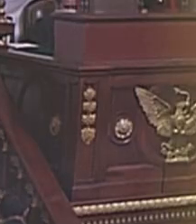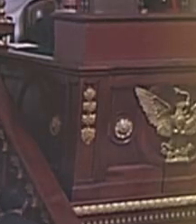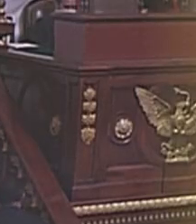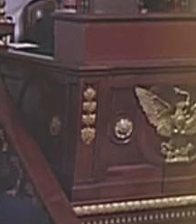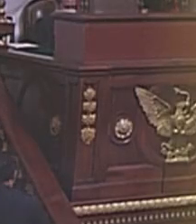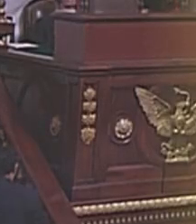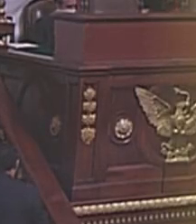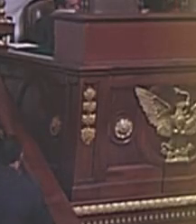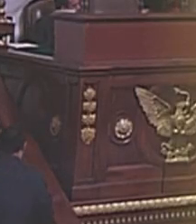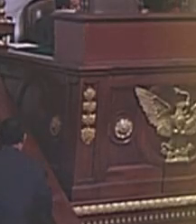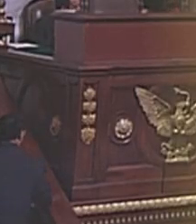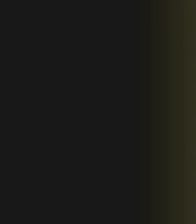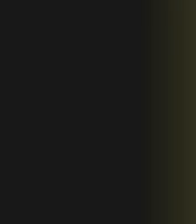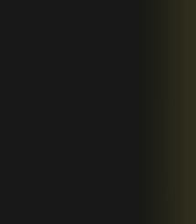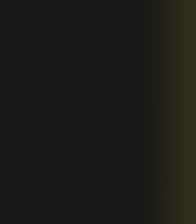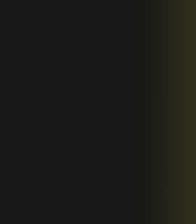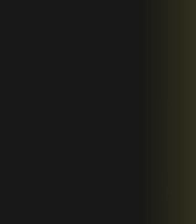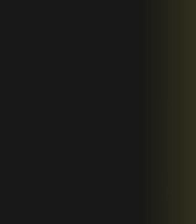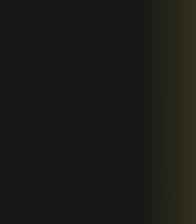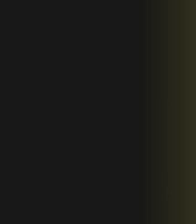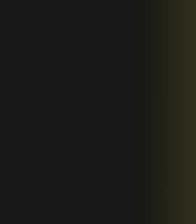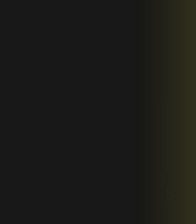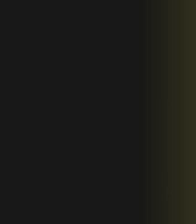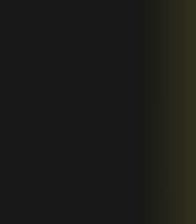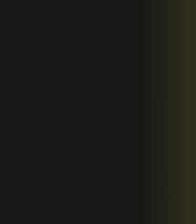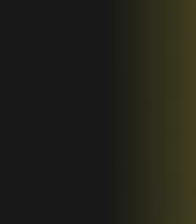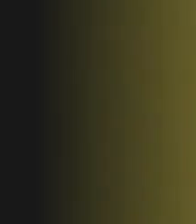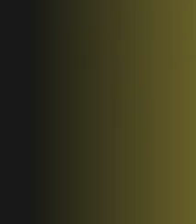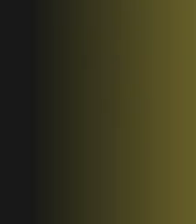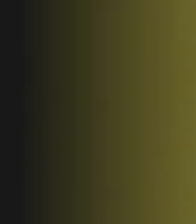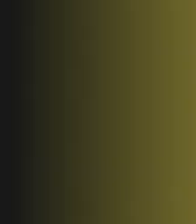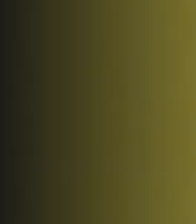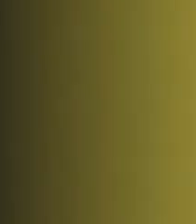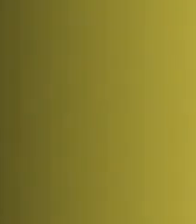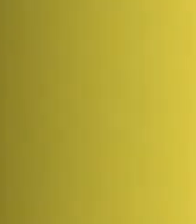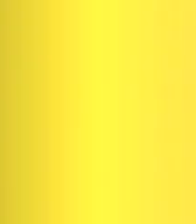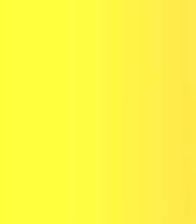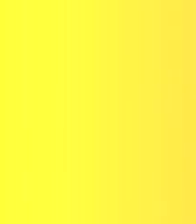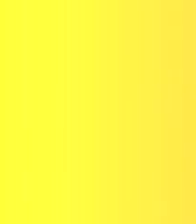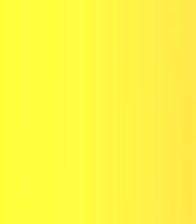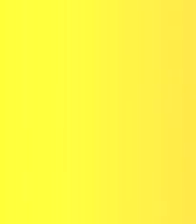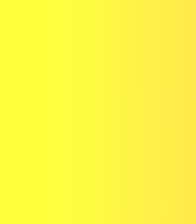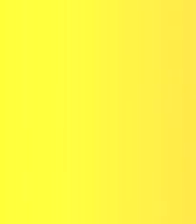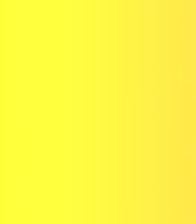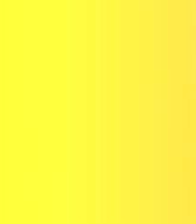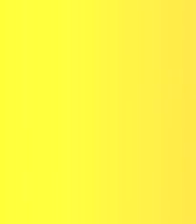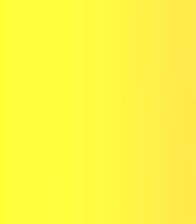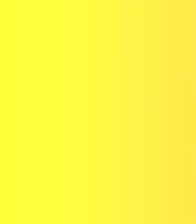efecto de verificar si existe el quórum legal requerido para iniciar la presente sesión.